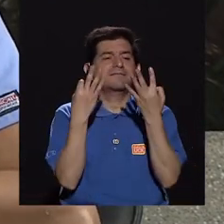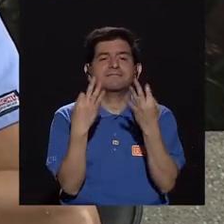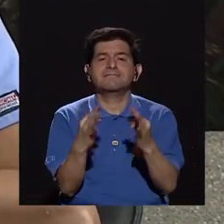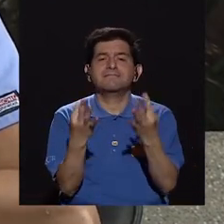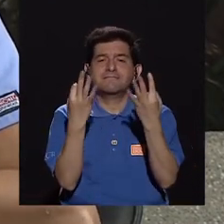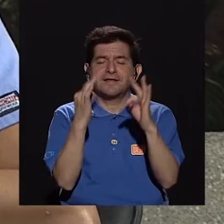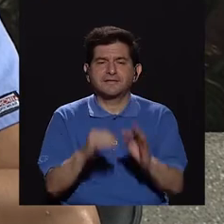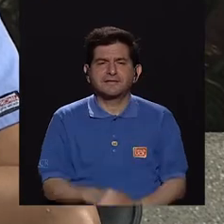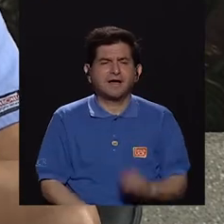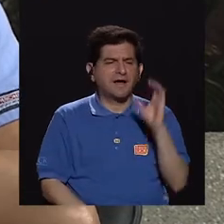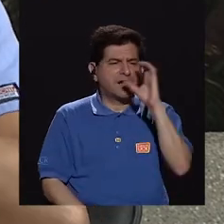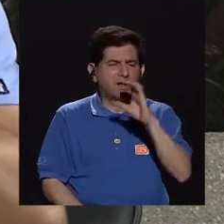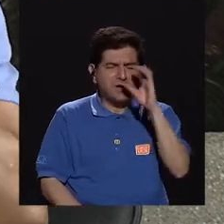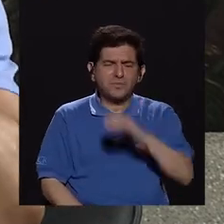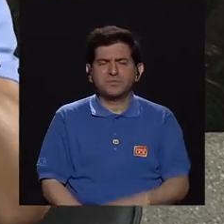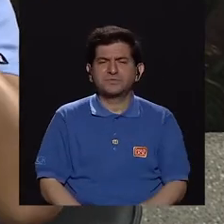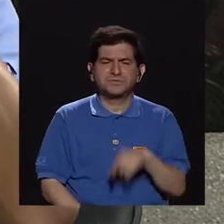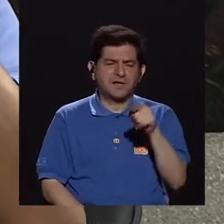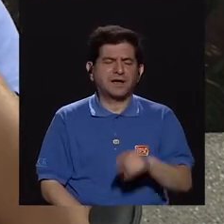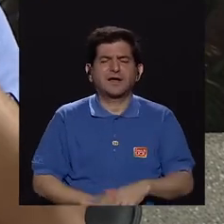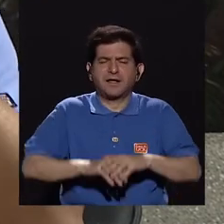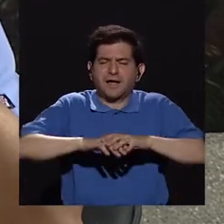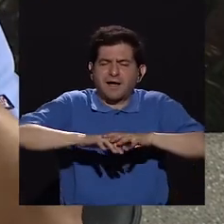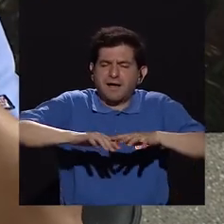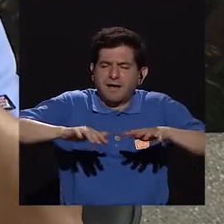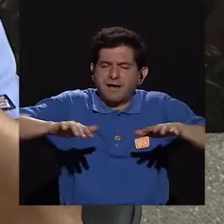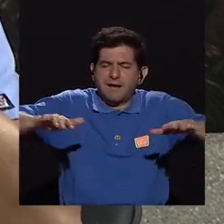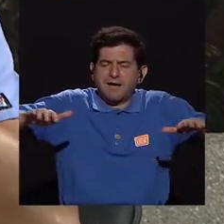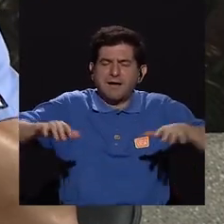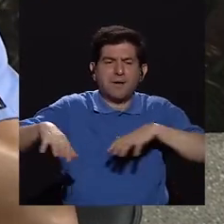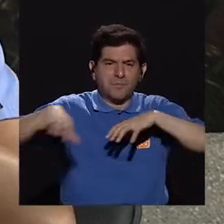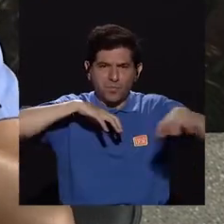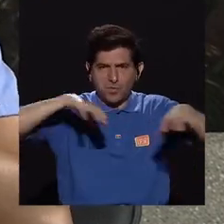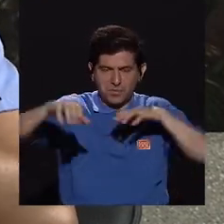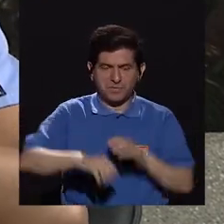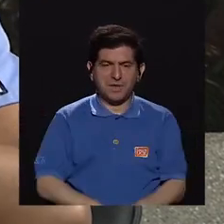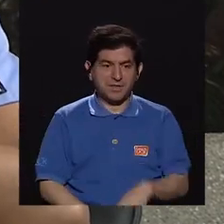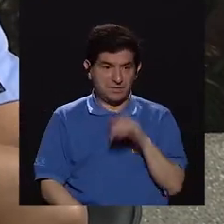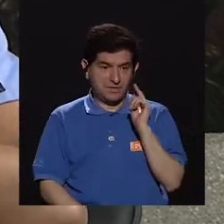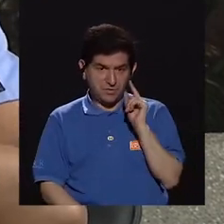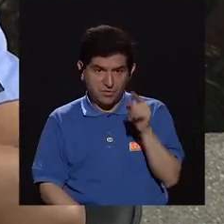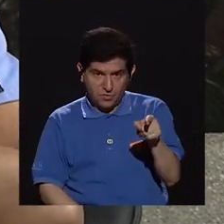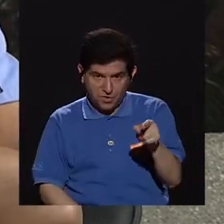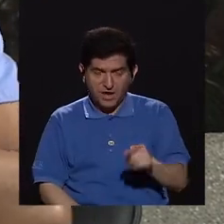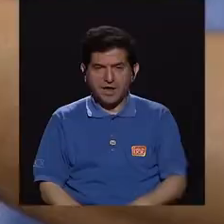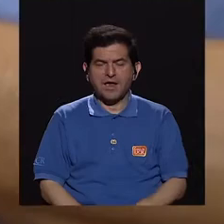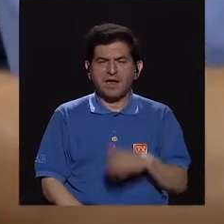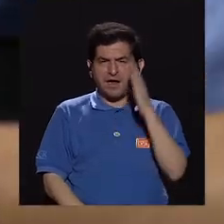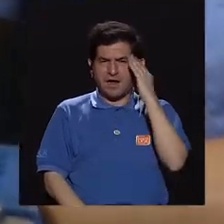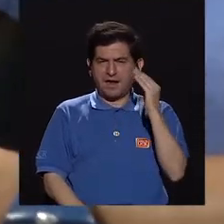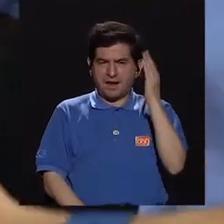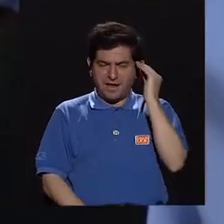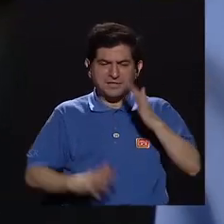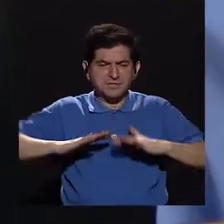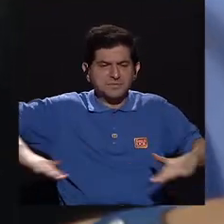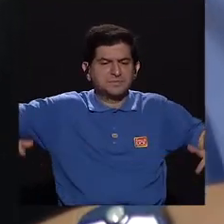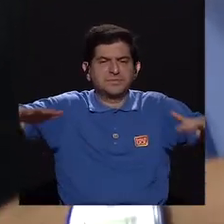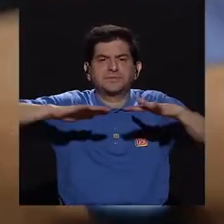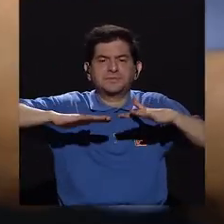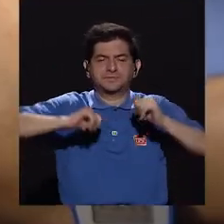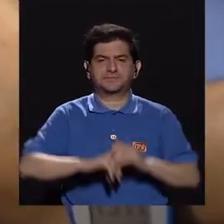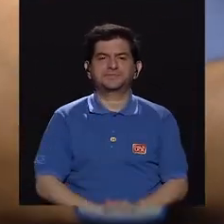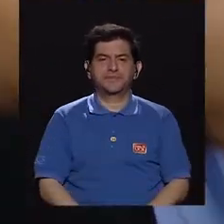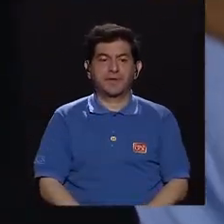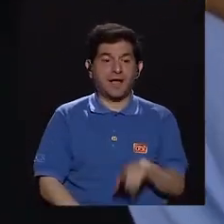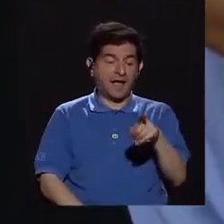tratar de buscar la mayor cantidad de amplitud de movimiento porque es la manera como él experimenta con el espacio.